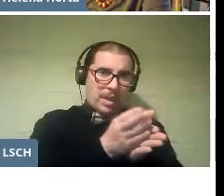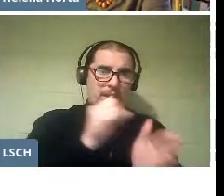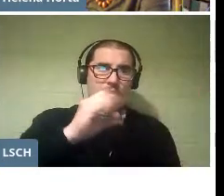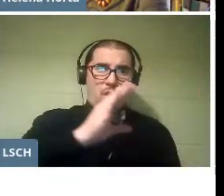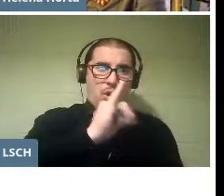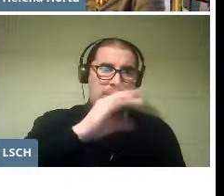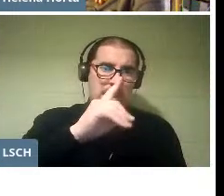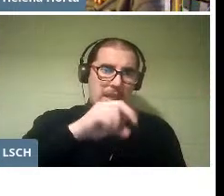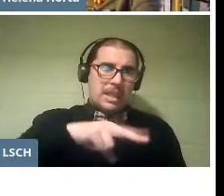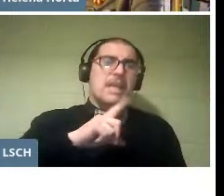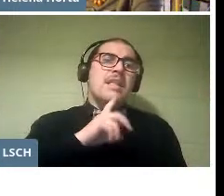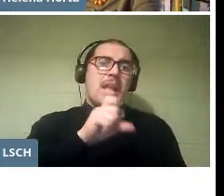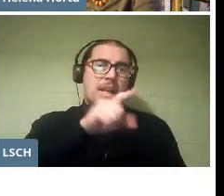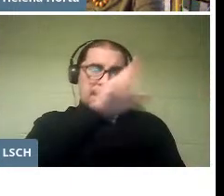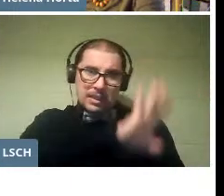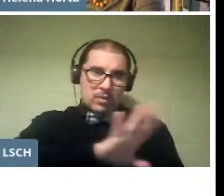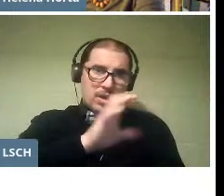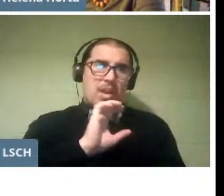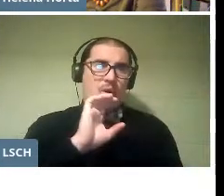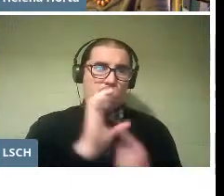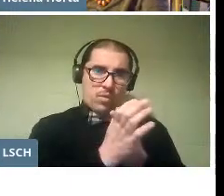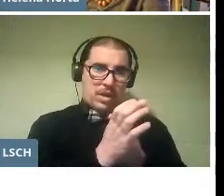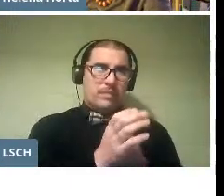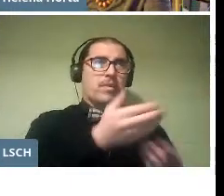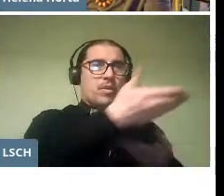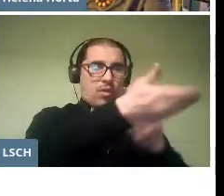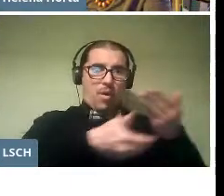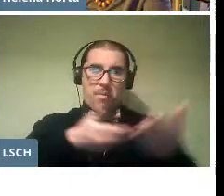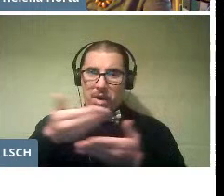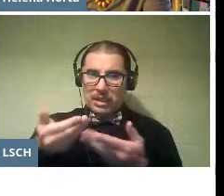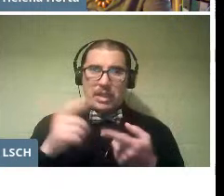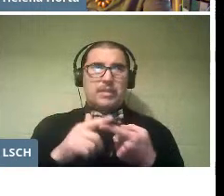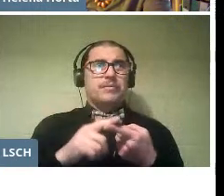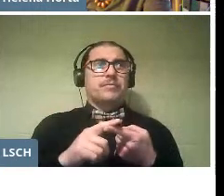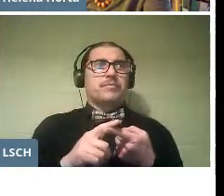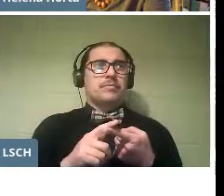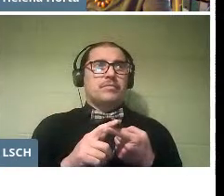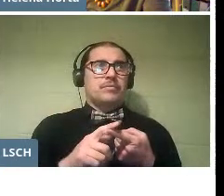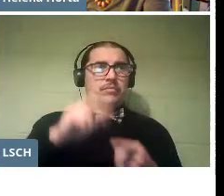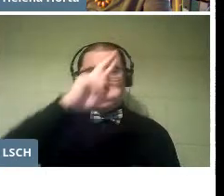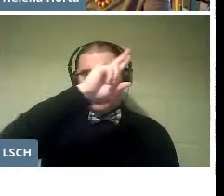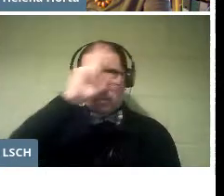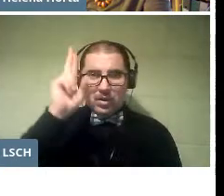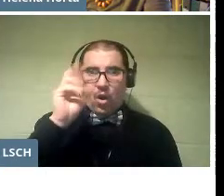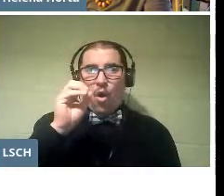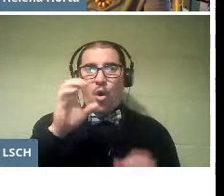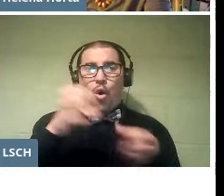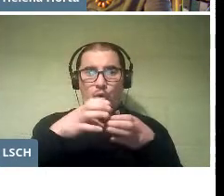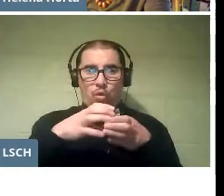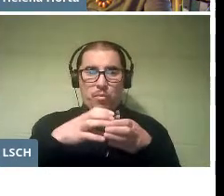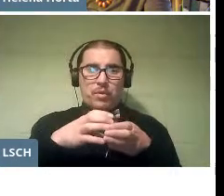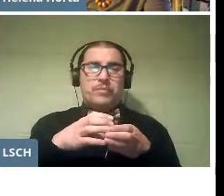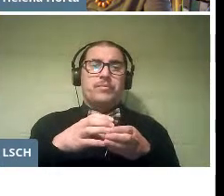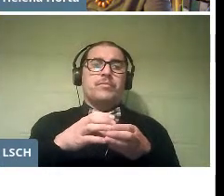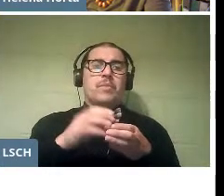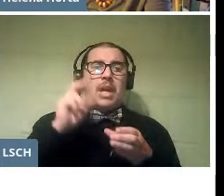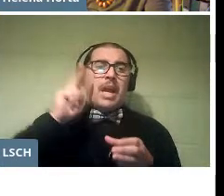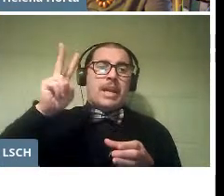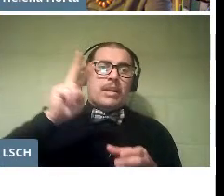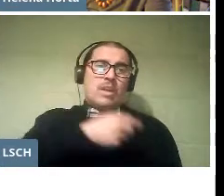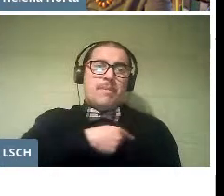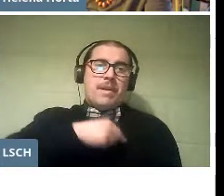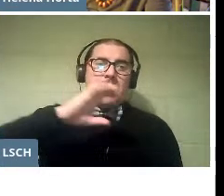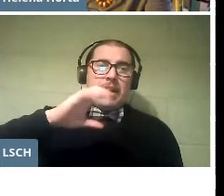que esta es un área cultural compartida por el señorío o el grupo étnico Chiribaya en